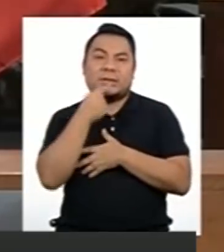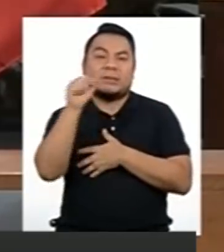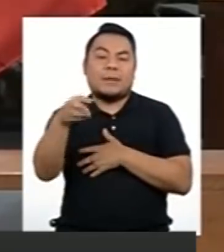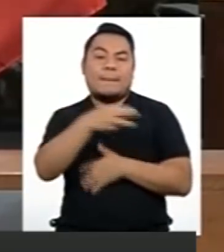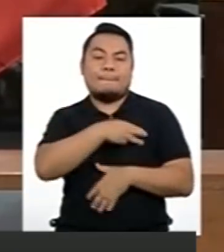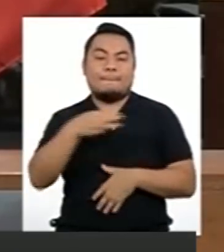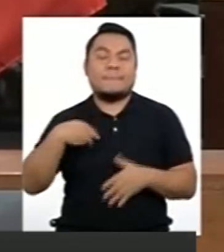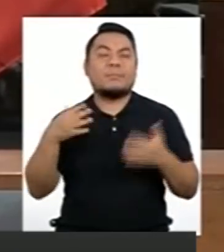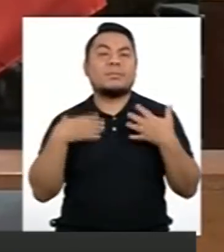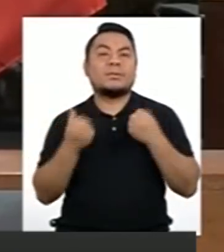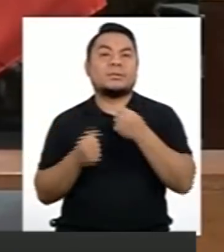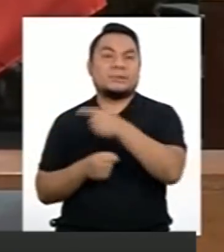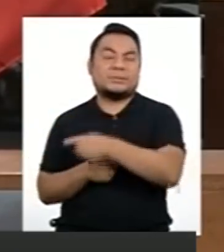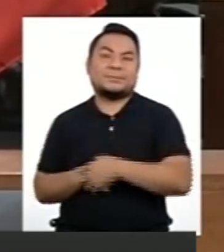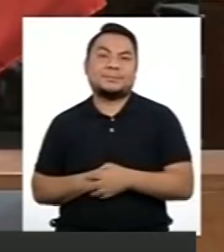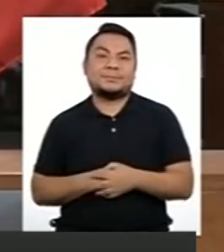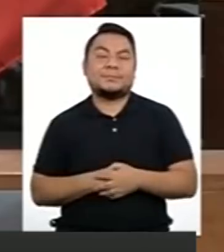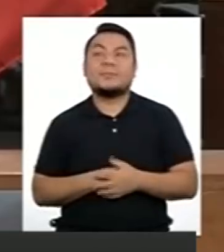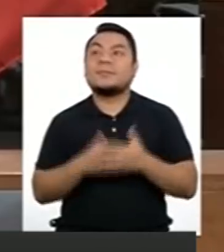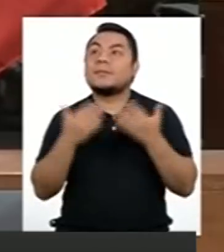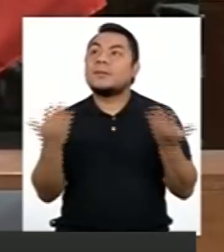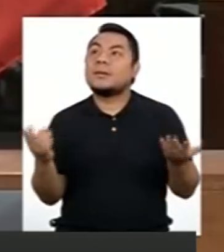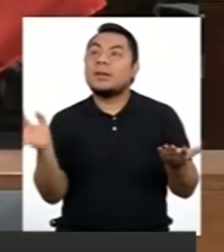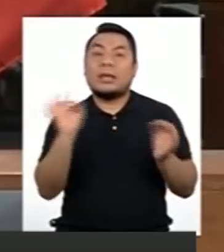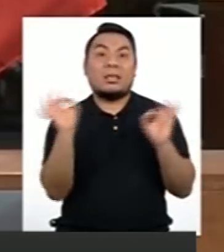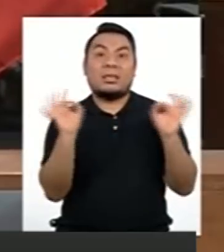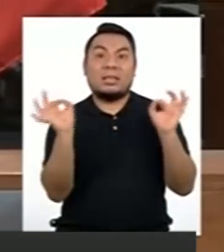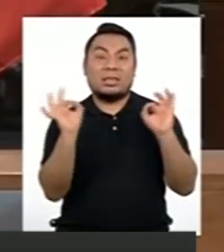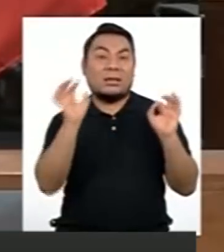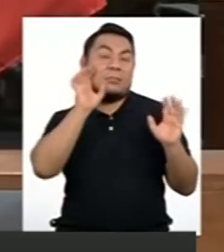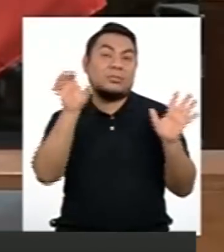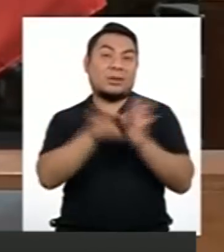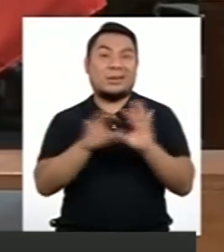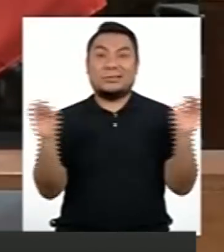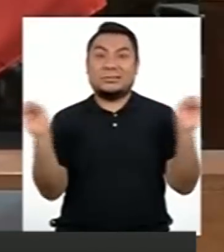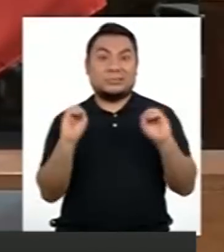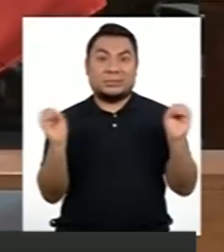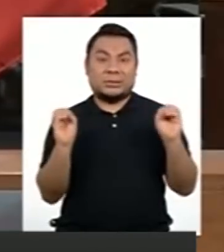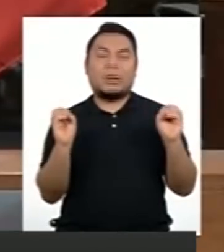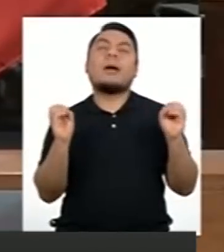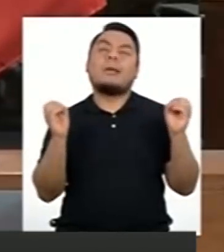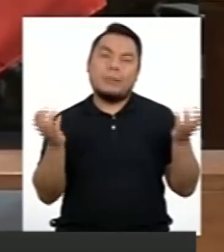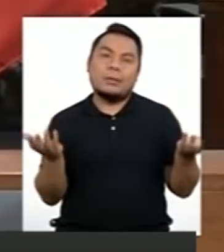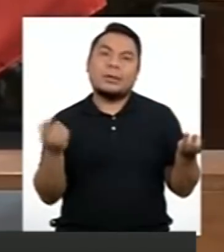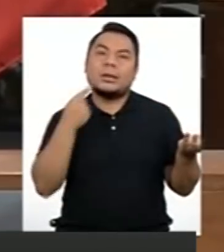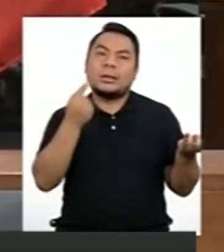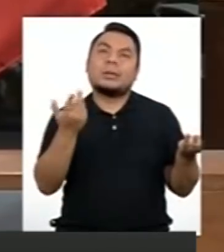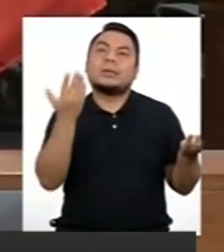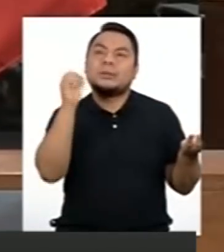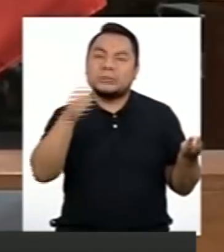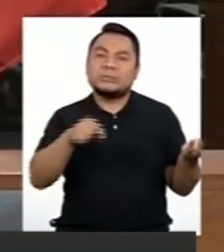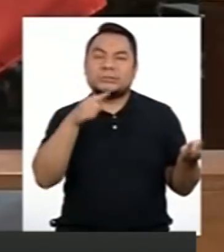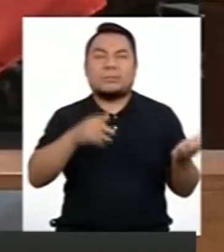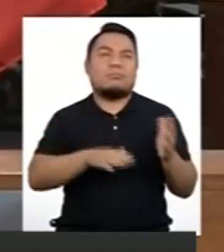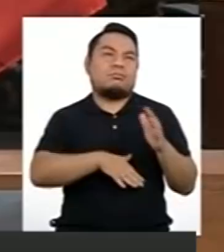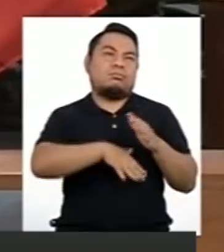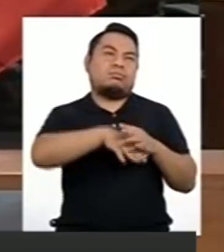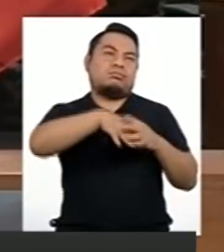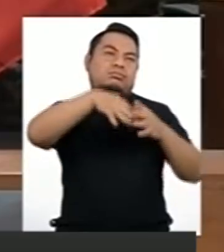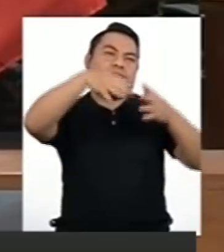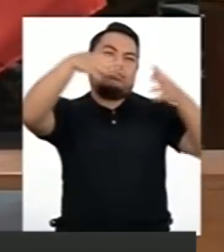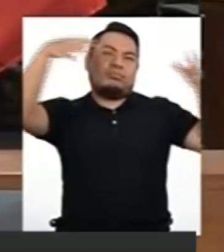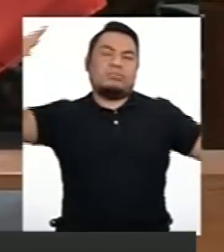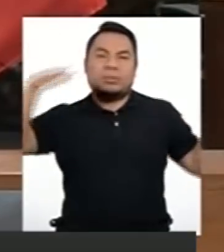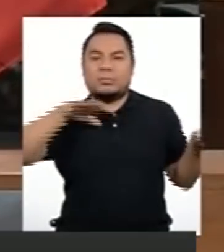el Ministerio de Salud. Si no se hubiera hecho nada, seguramente eran 50.000, 60.000,